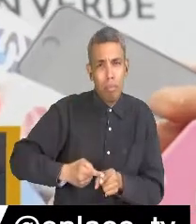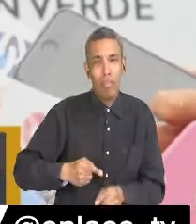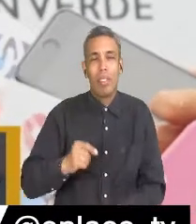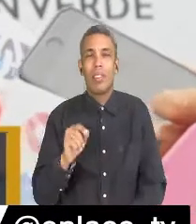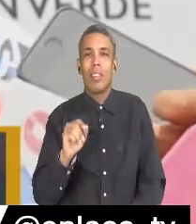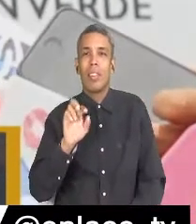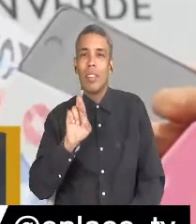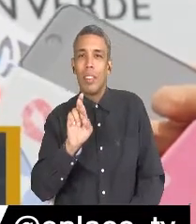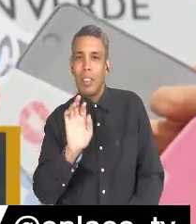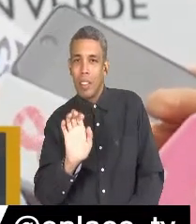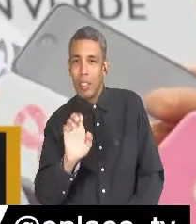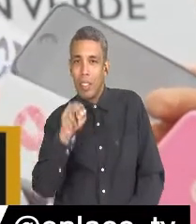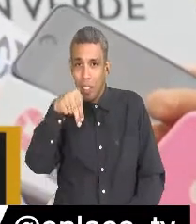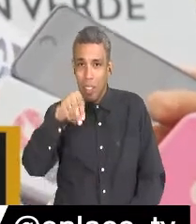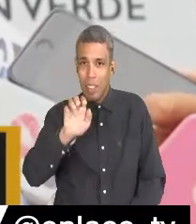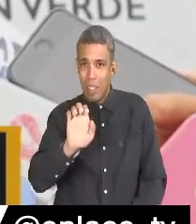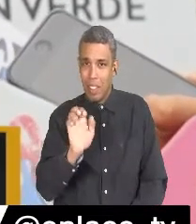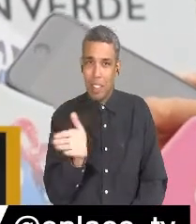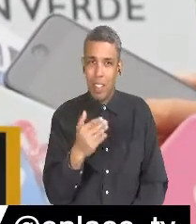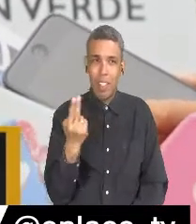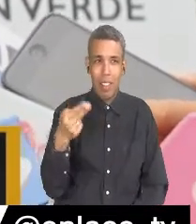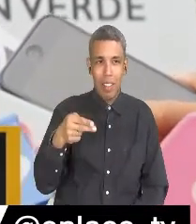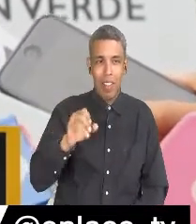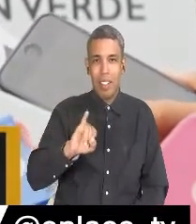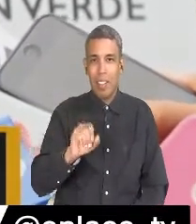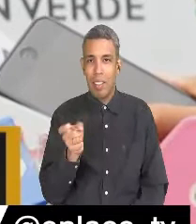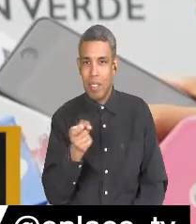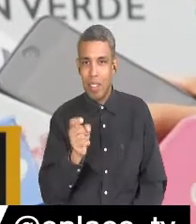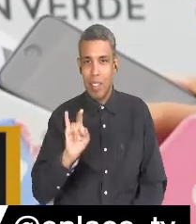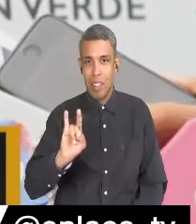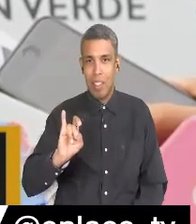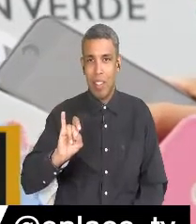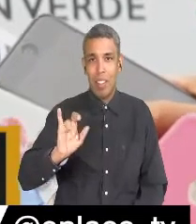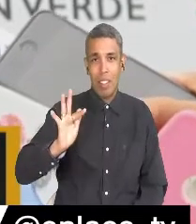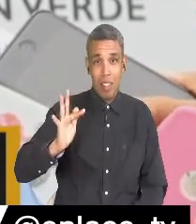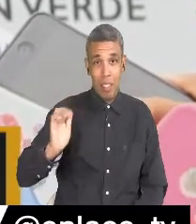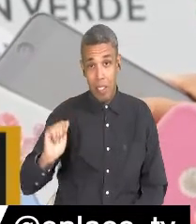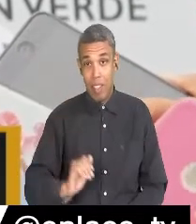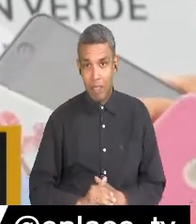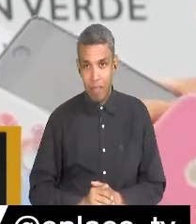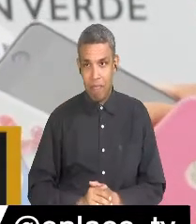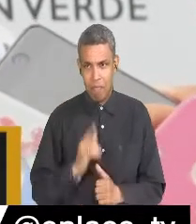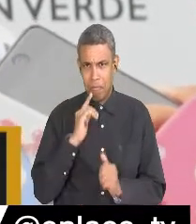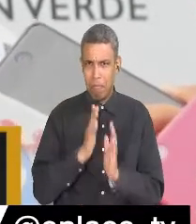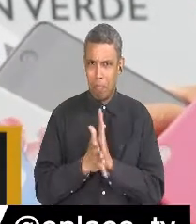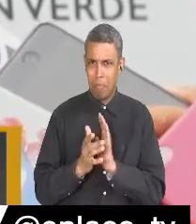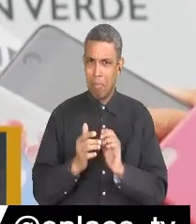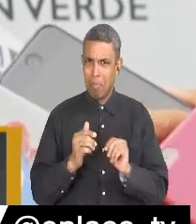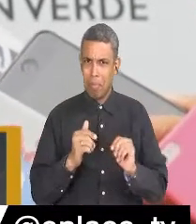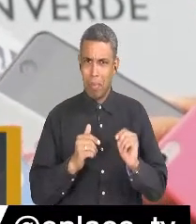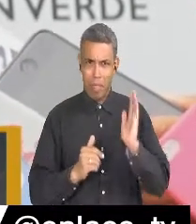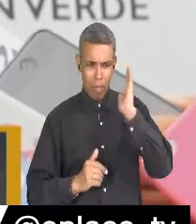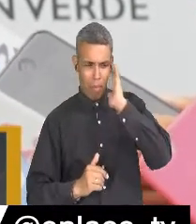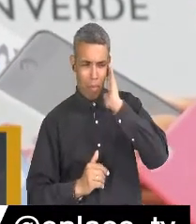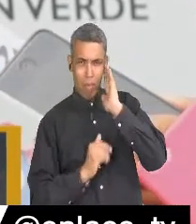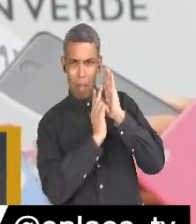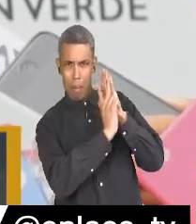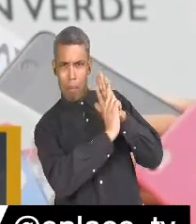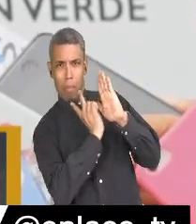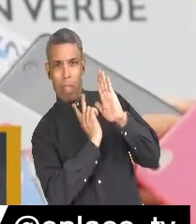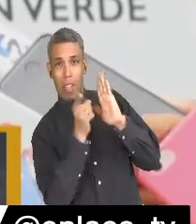deportista insignia de Colombia, en donde recibió una llamada, le hicieron